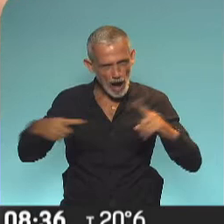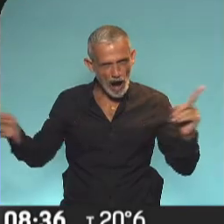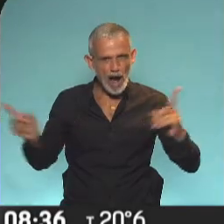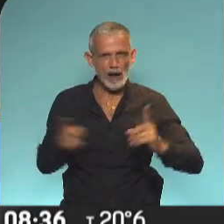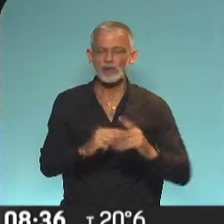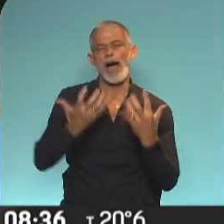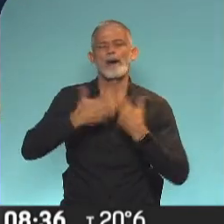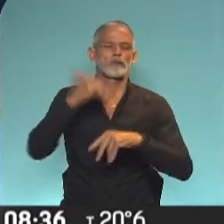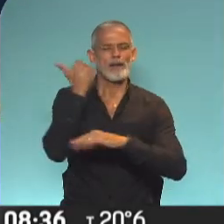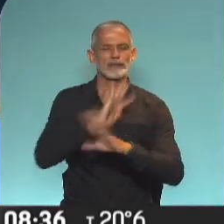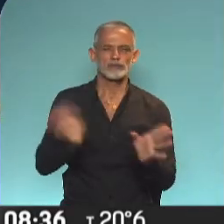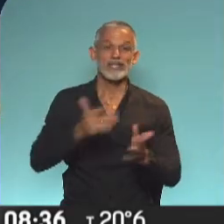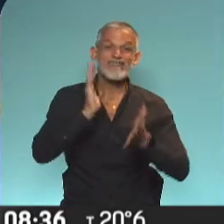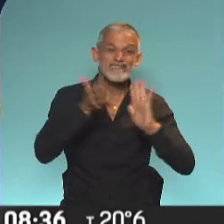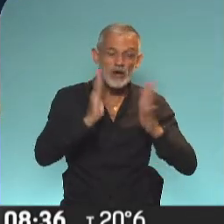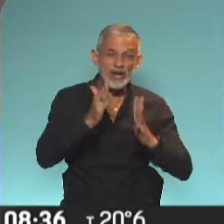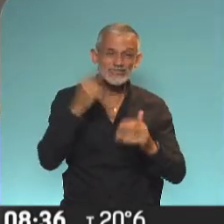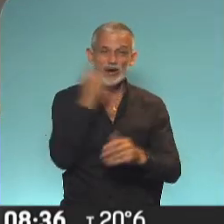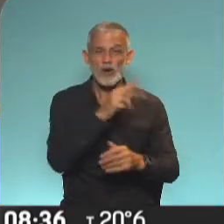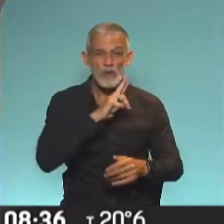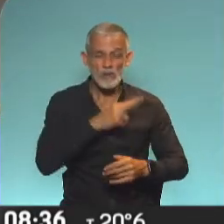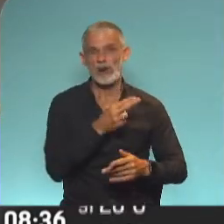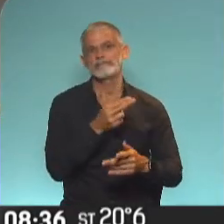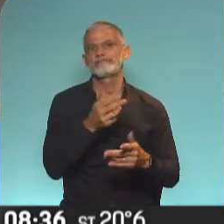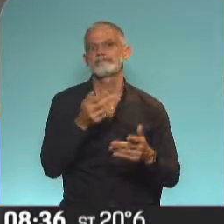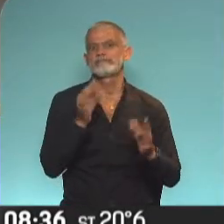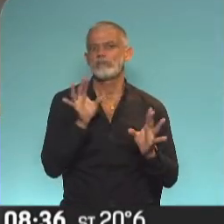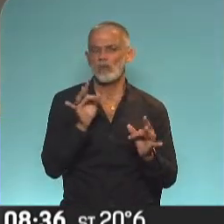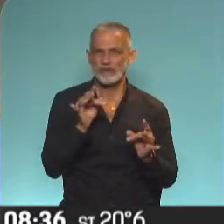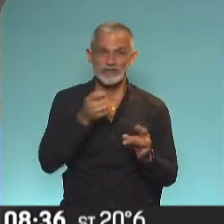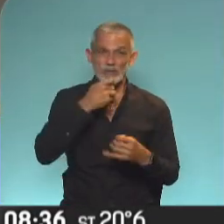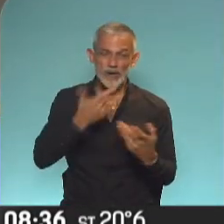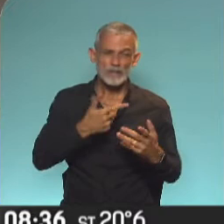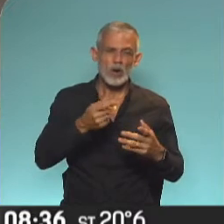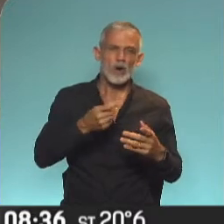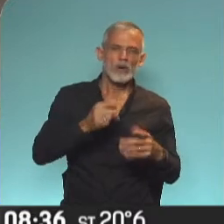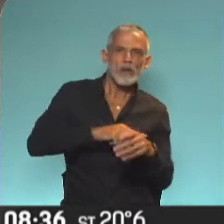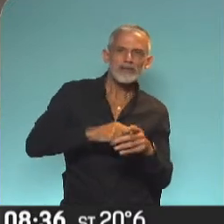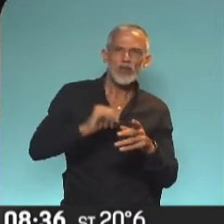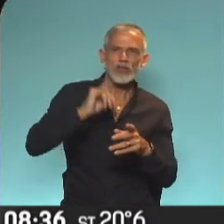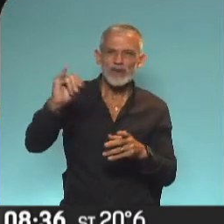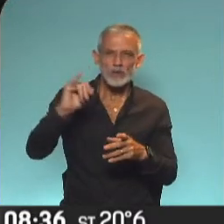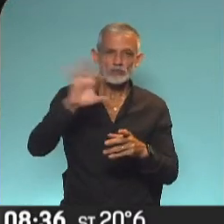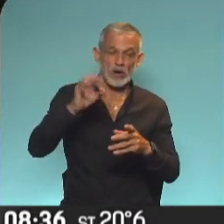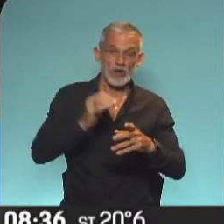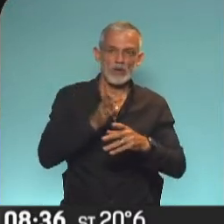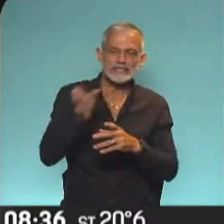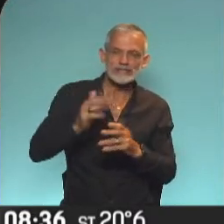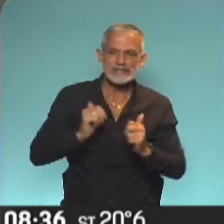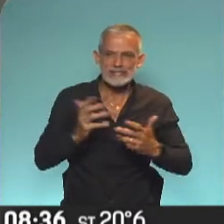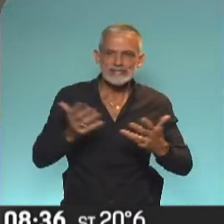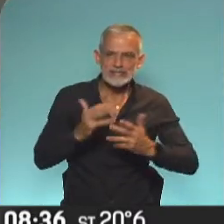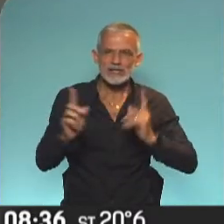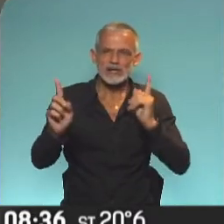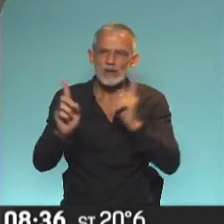es automático. Cuando hay violencia de género es compleja y el momento, por ejemplo, de la denuncia o de acercarse a un servicio para